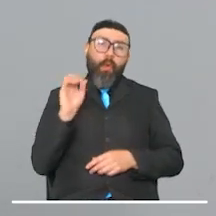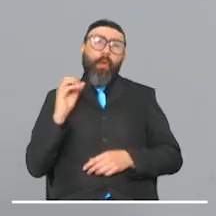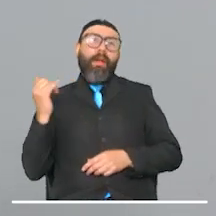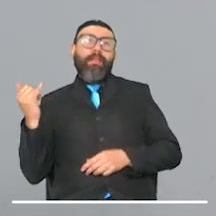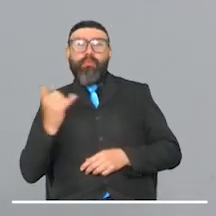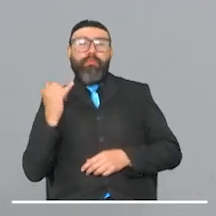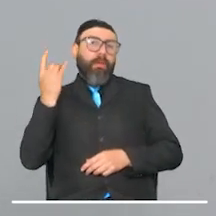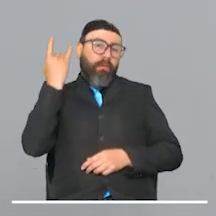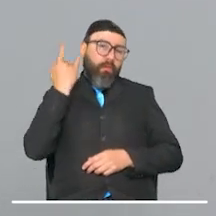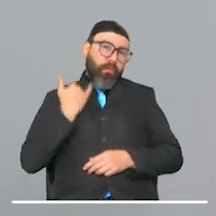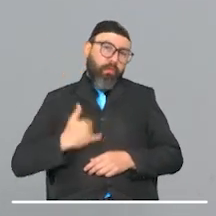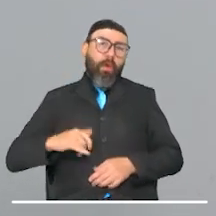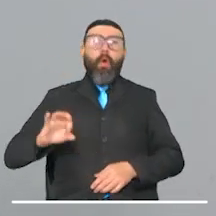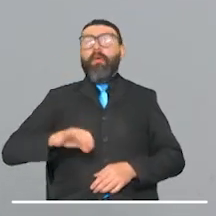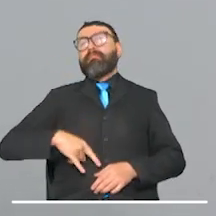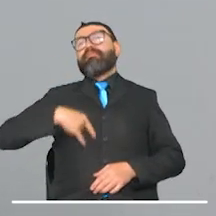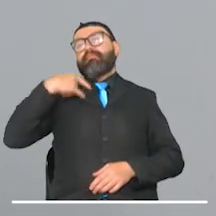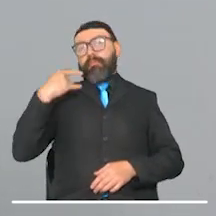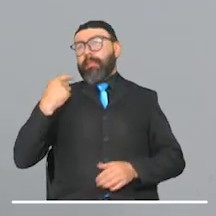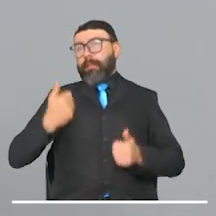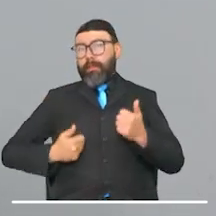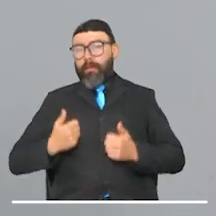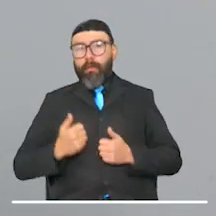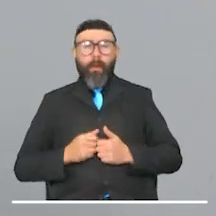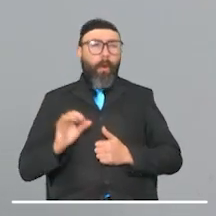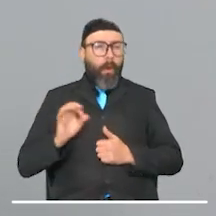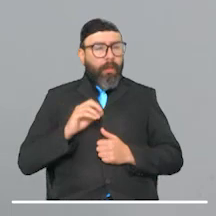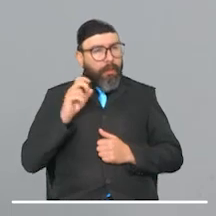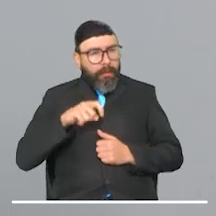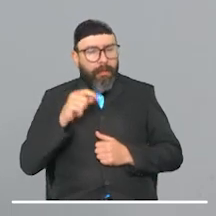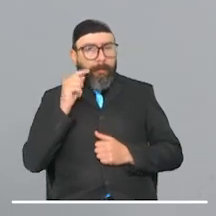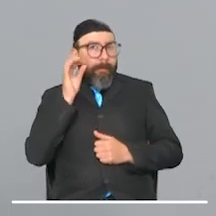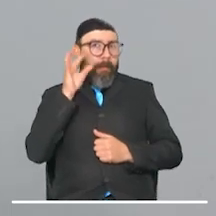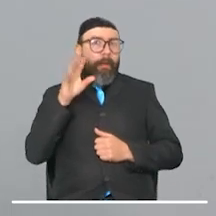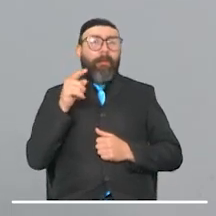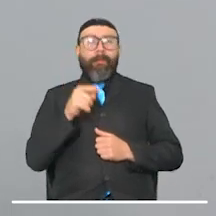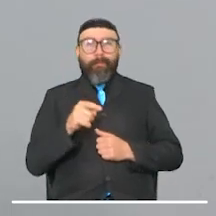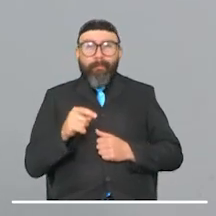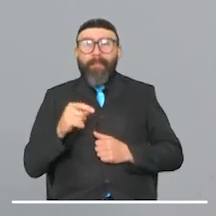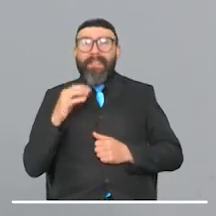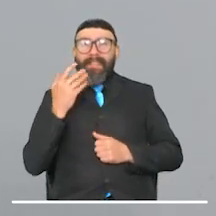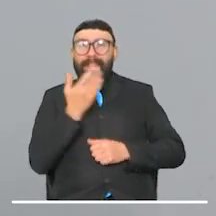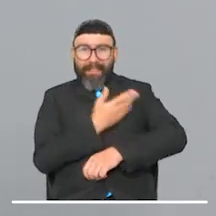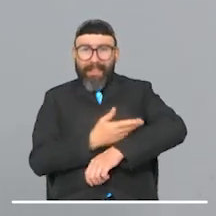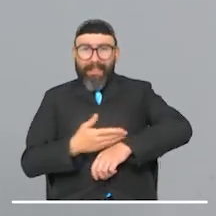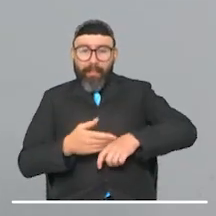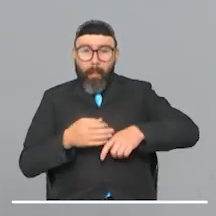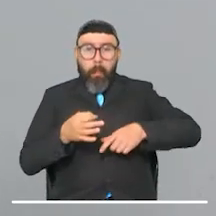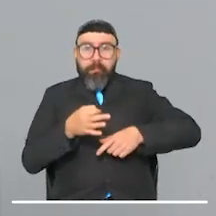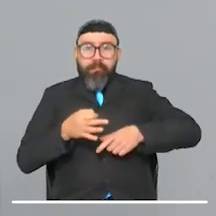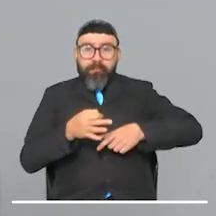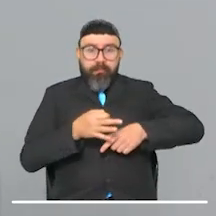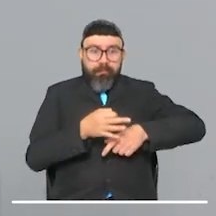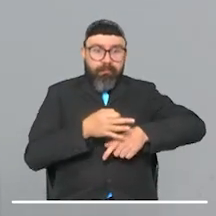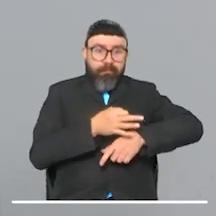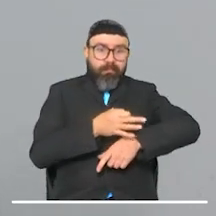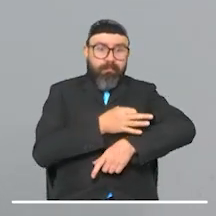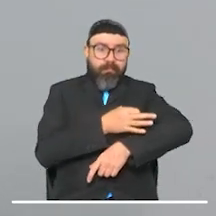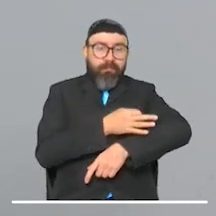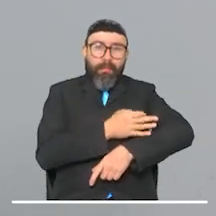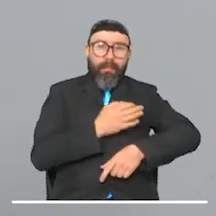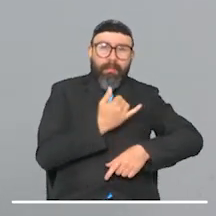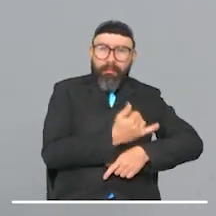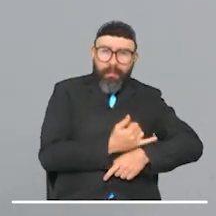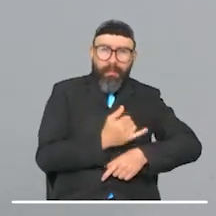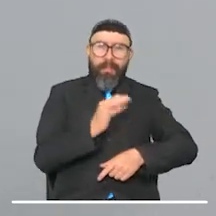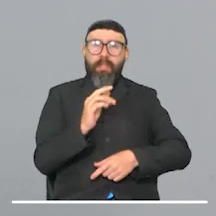quiere un protocolo de trombosis usted sospecha una trombosis se ecografía vascular venosa en miembro